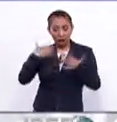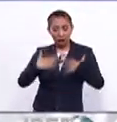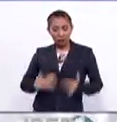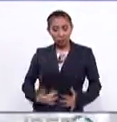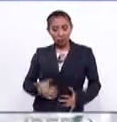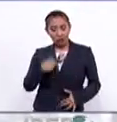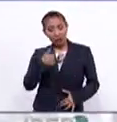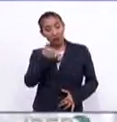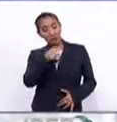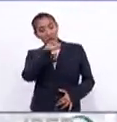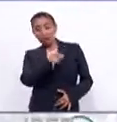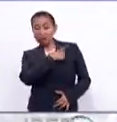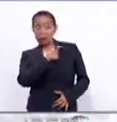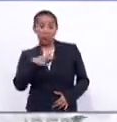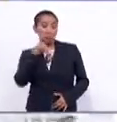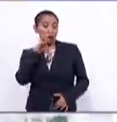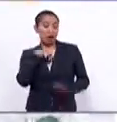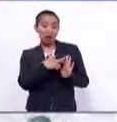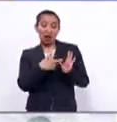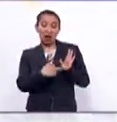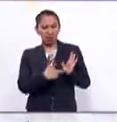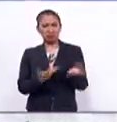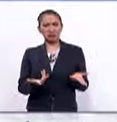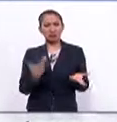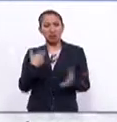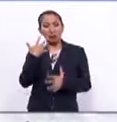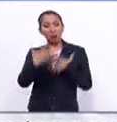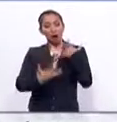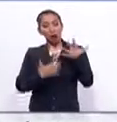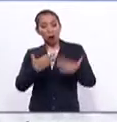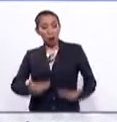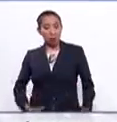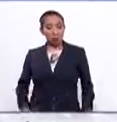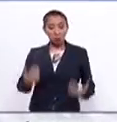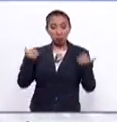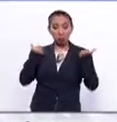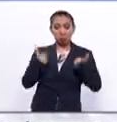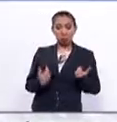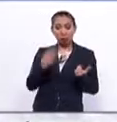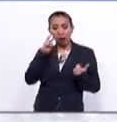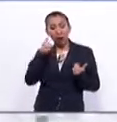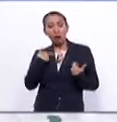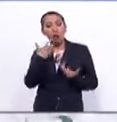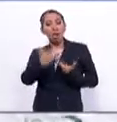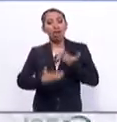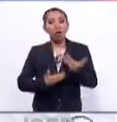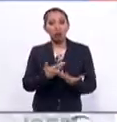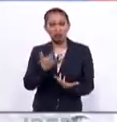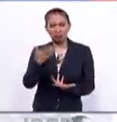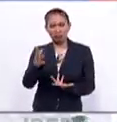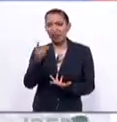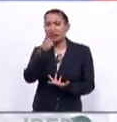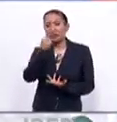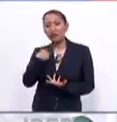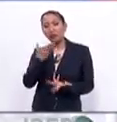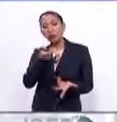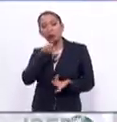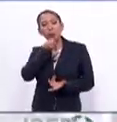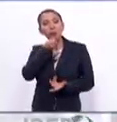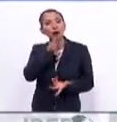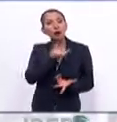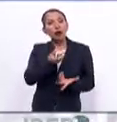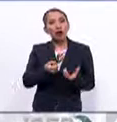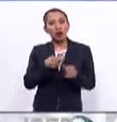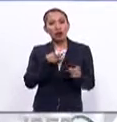vestimos de no sé qué manera, ¿no?, que justifica y provoca ciertas acciones, la idea de que los piropos o cortar